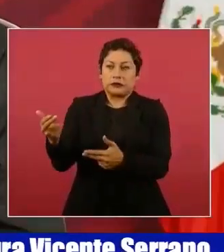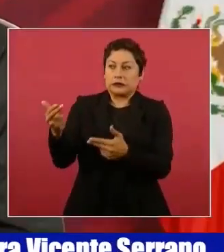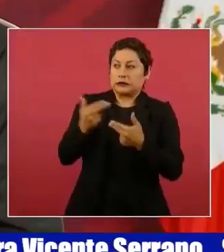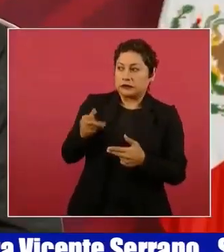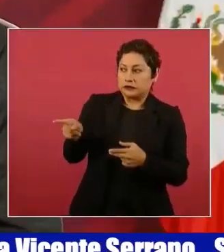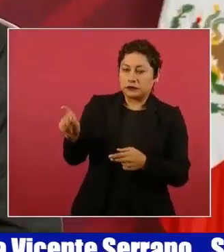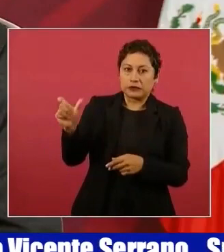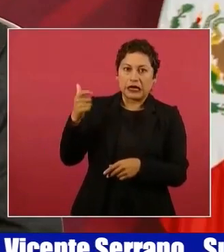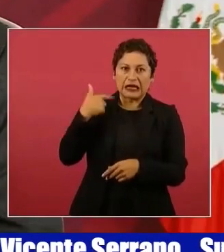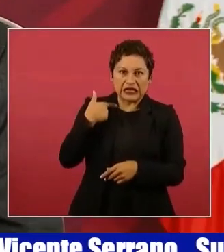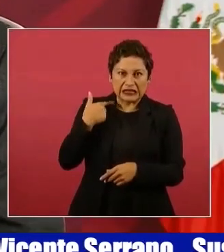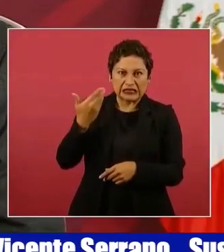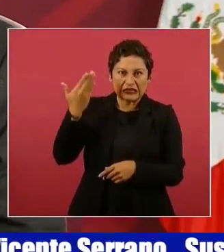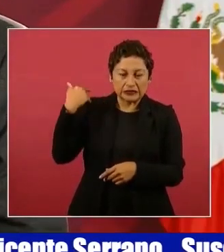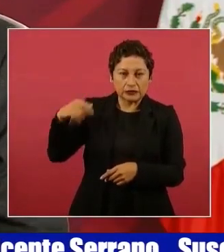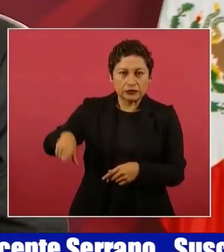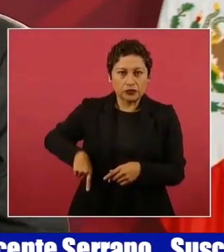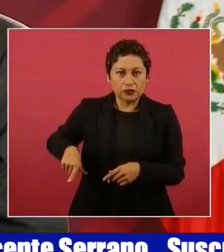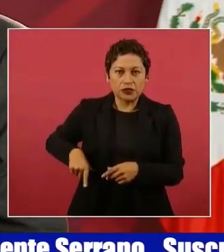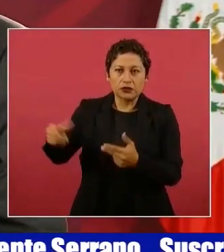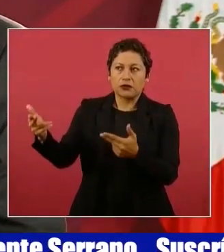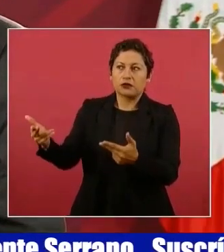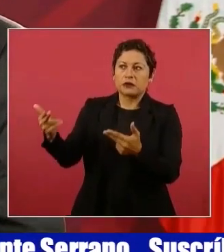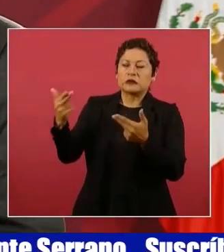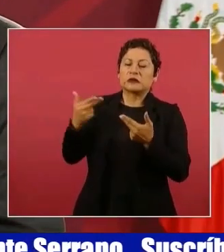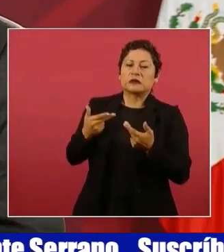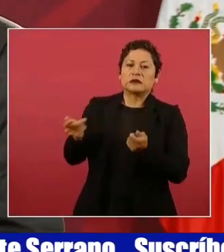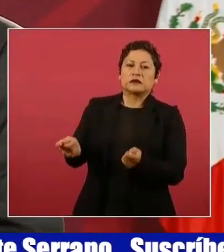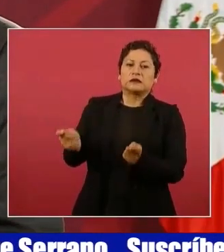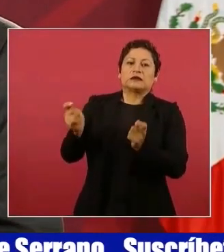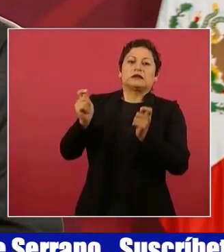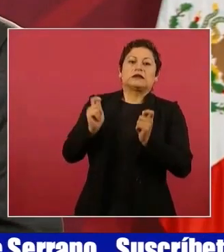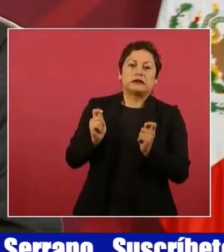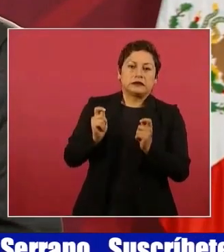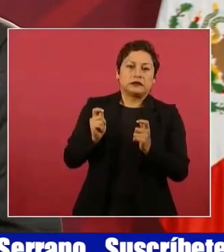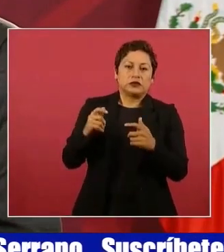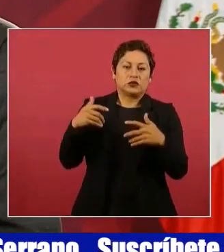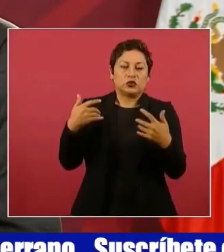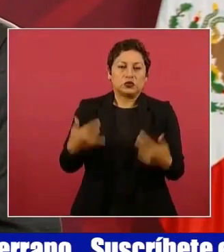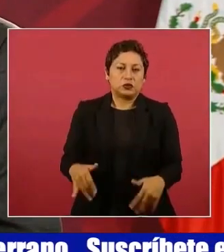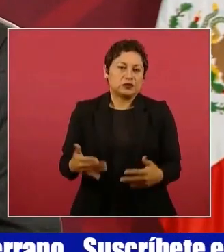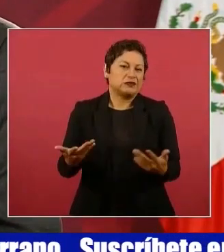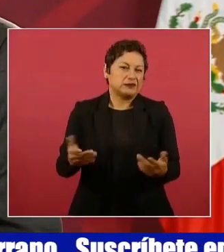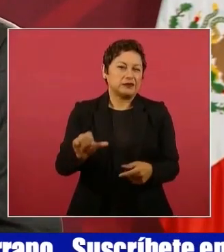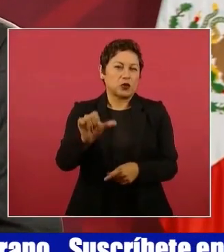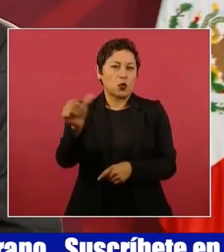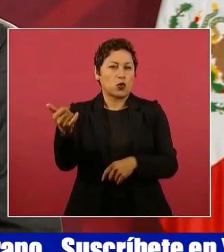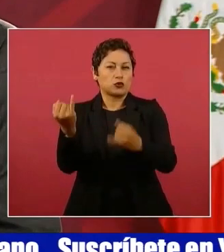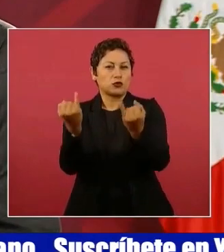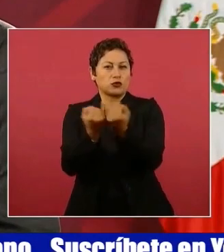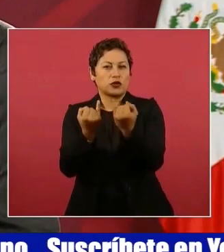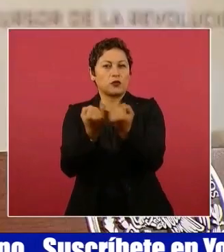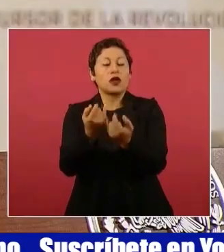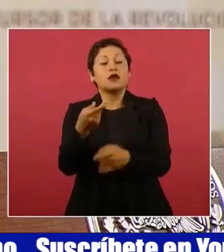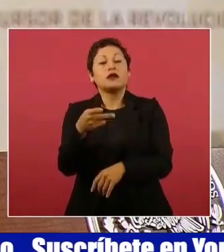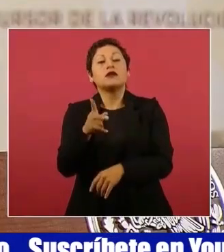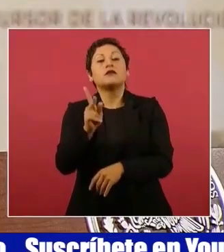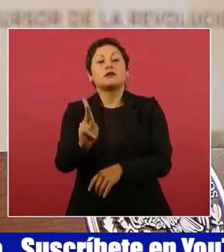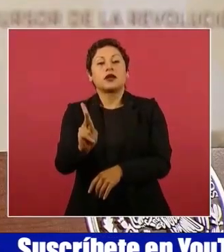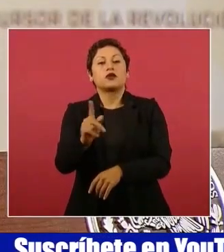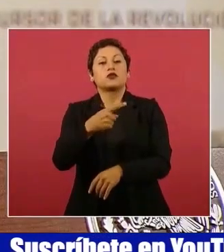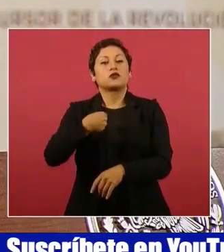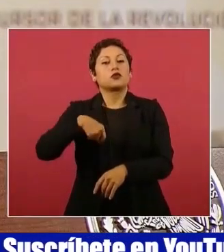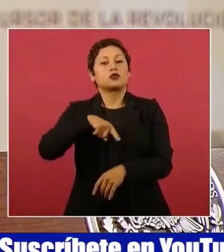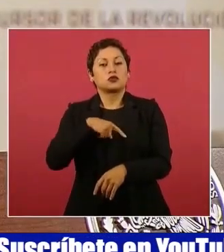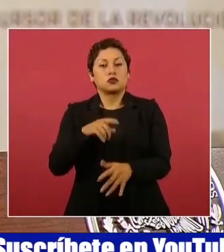todo en el panismo, ¿no, Ricardo? Por ejemplo, Mariana Gómez del Campo. Muy buenos días desde un México en